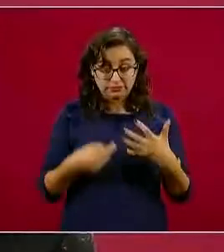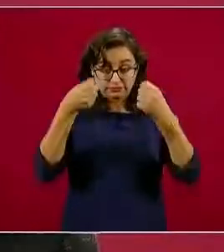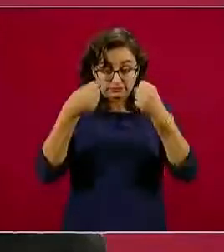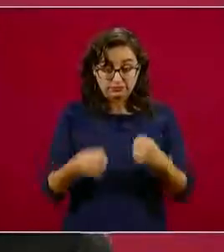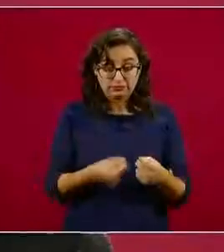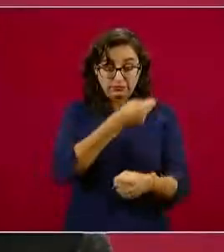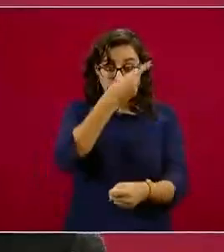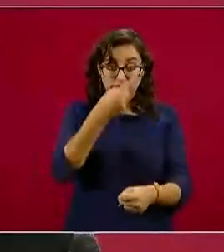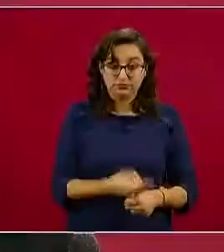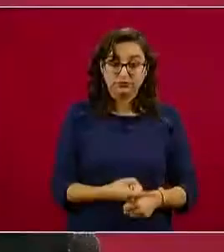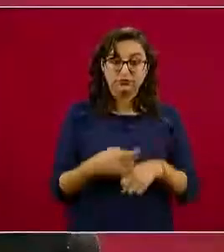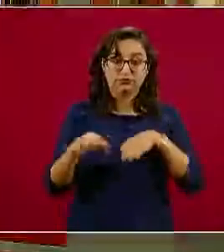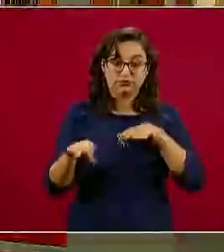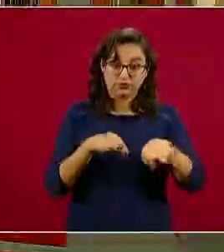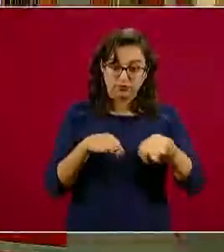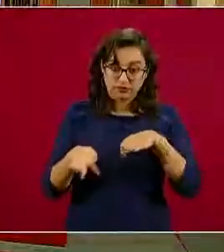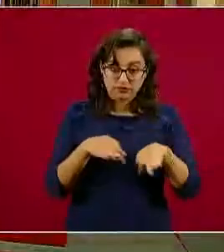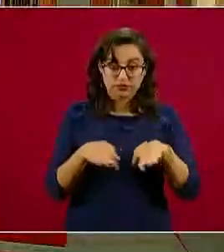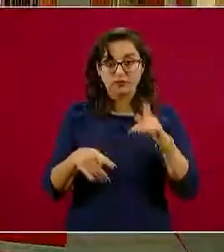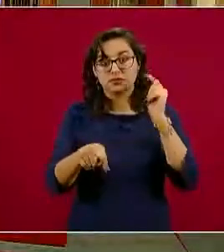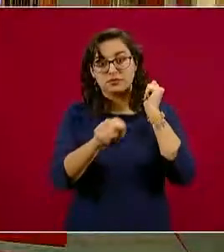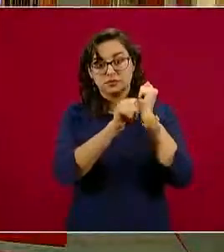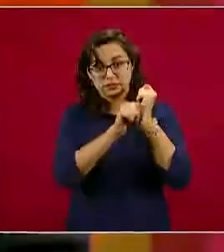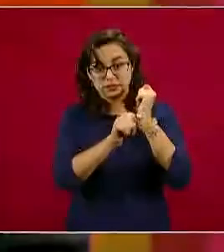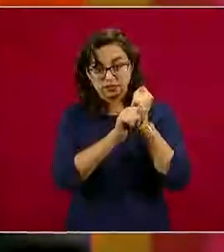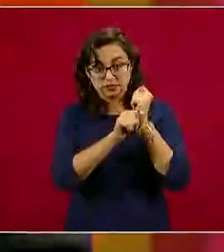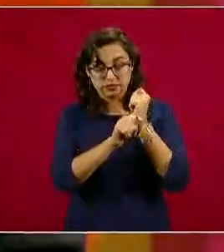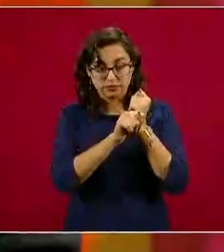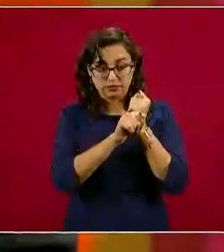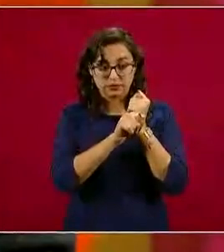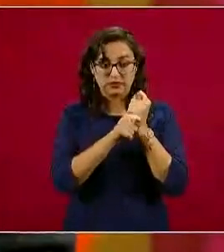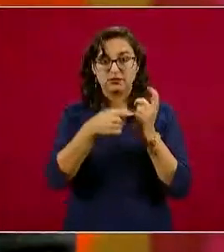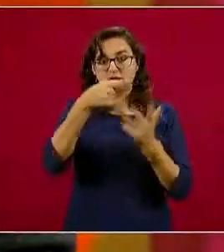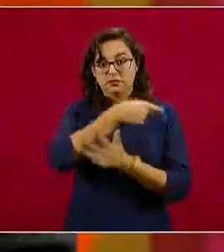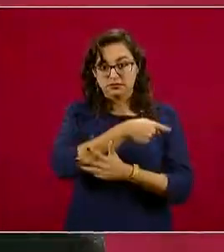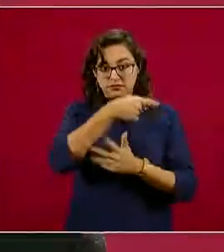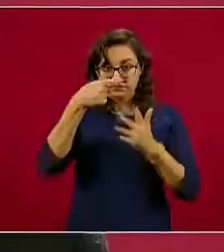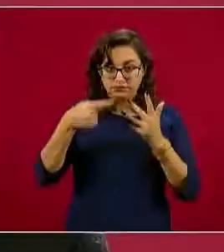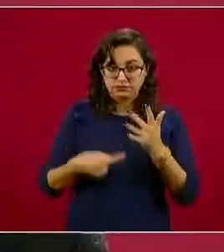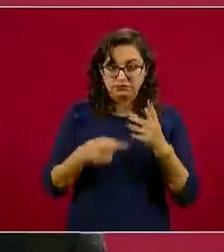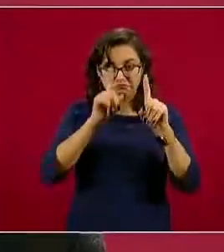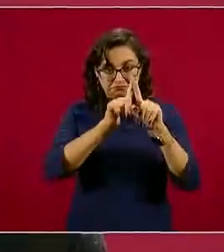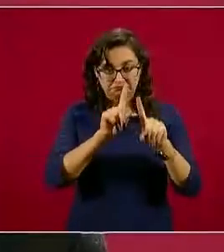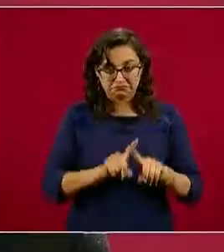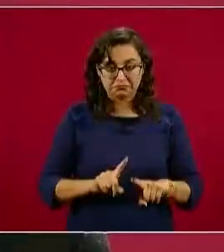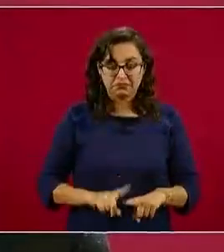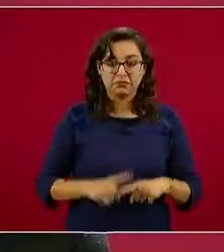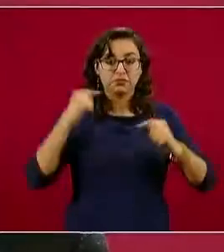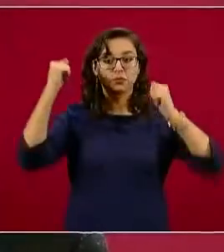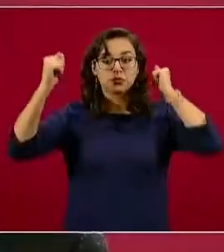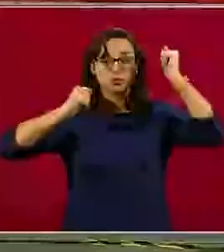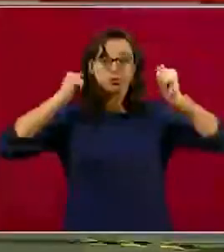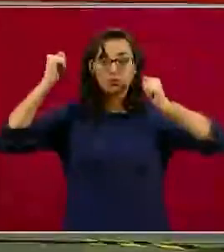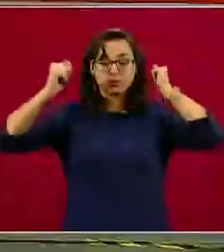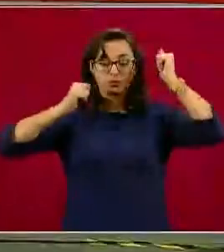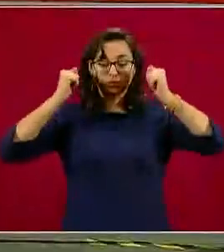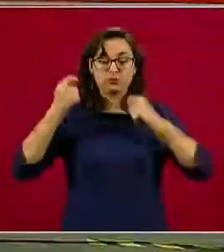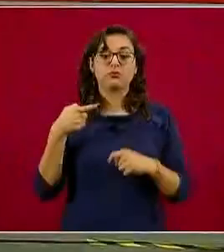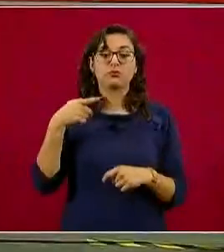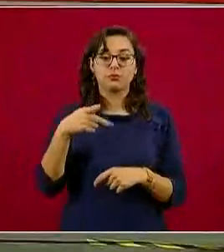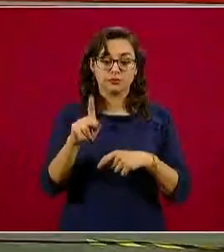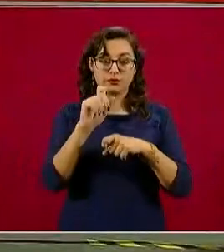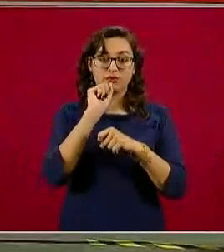sanitaria en el trabajo, en el transporte, los múltiples lineamientos que tenemos en la industria turística, pero